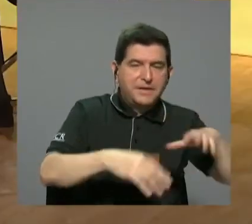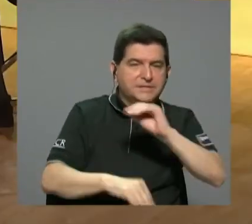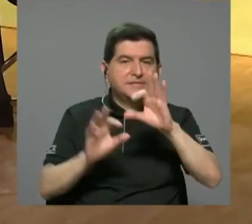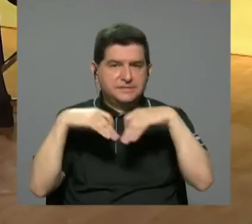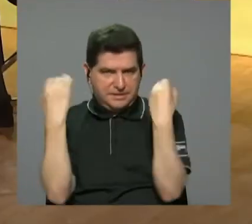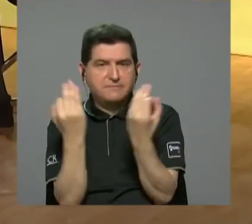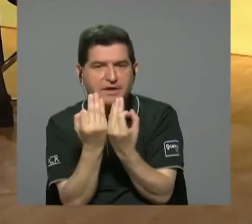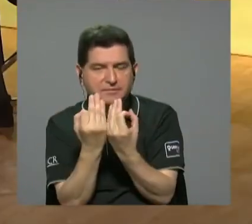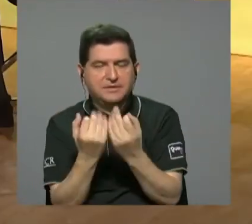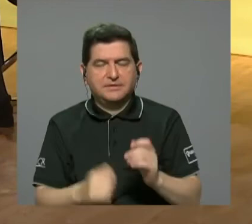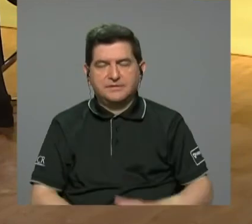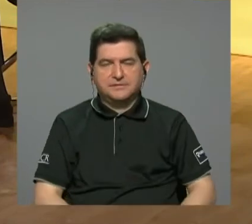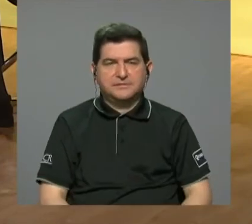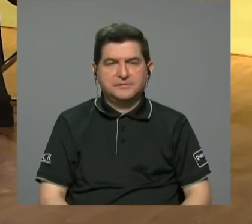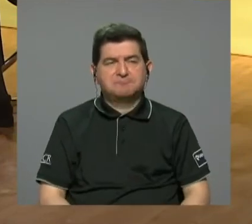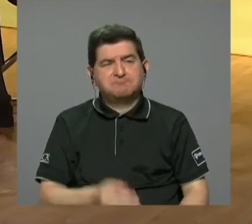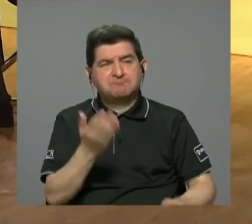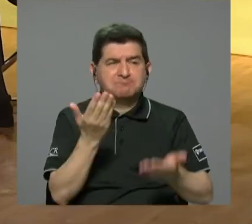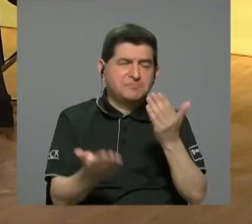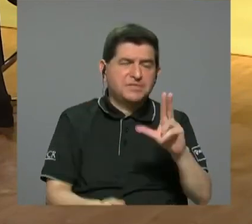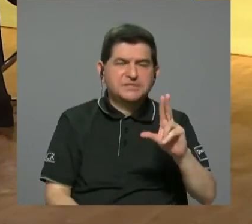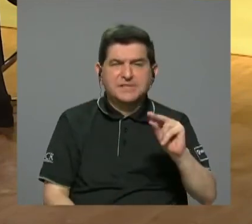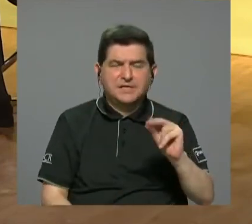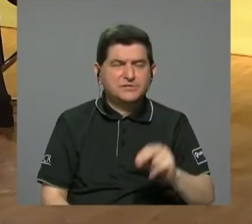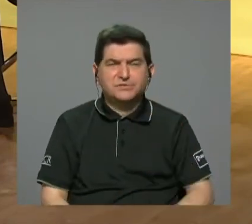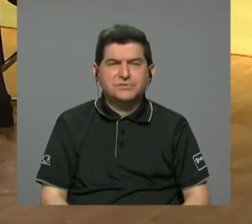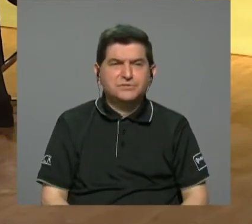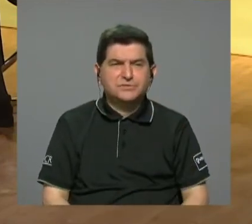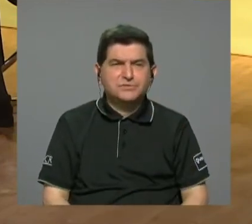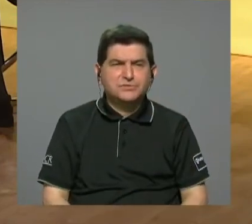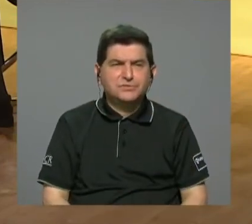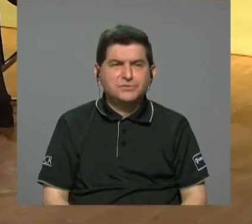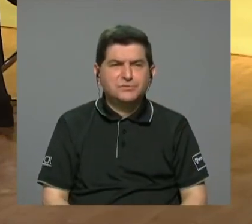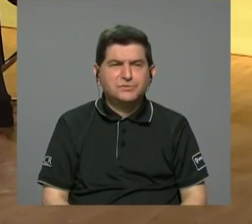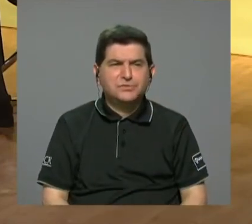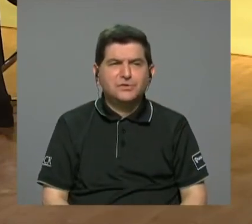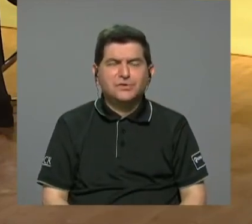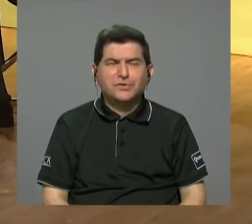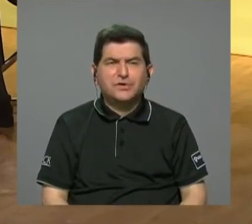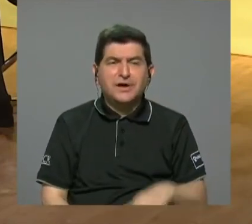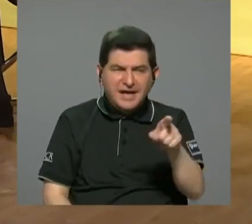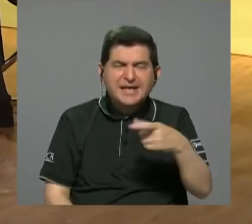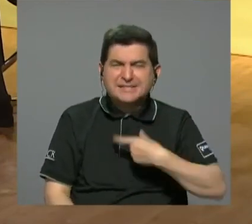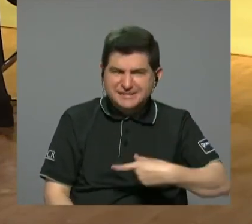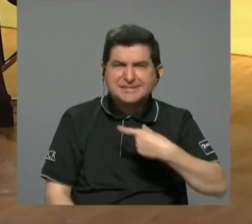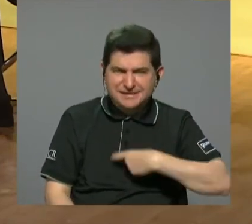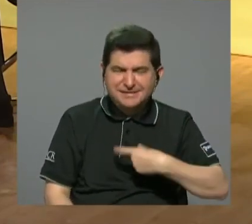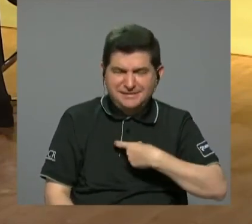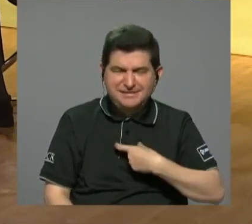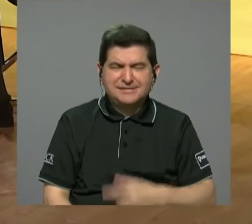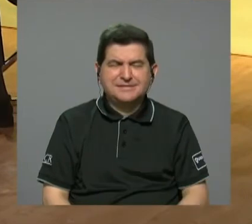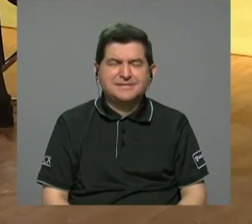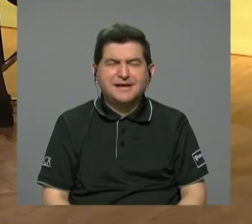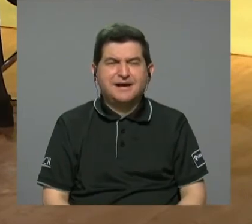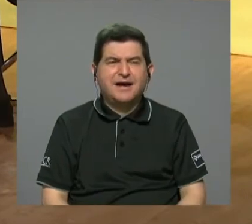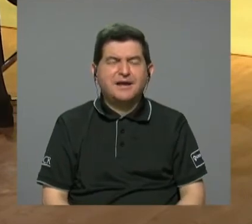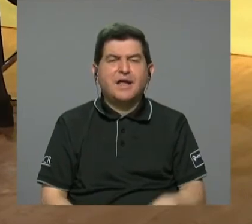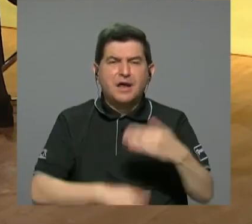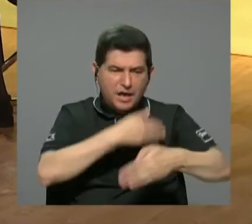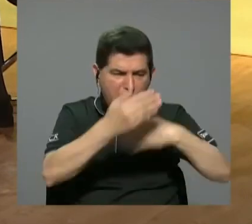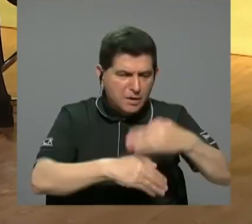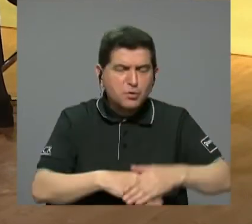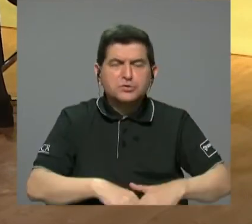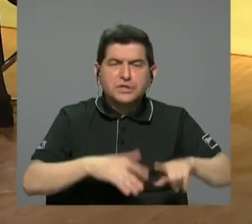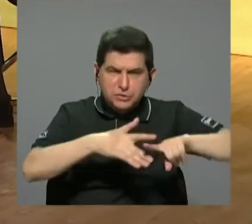en eso, pues, tal vez una de las cosas que es deseable es que ese protocolo pues eche raíces y que empiece